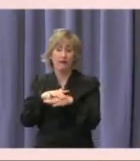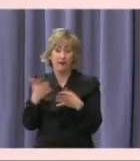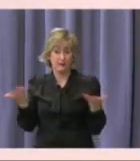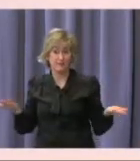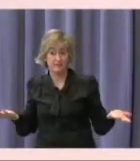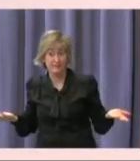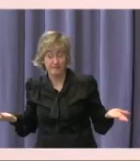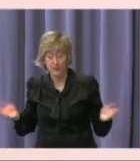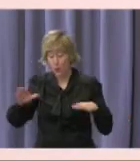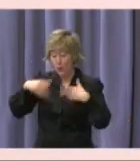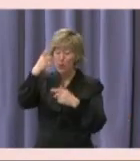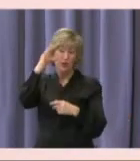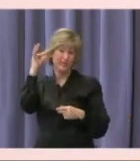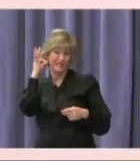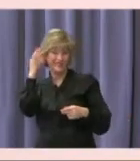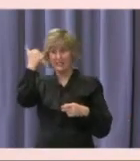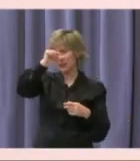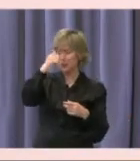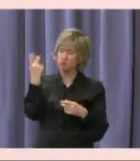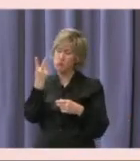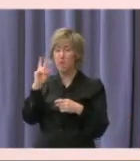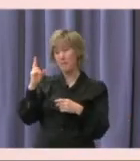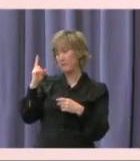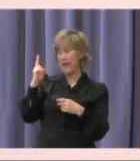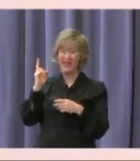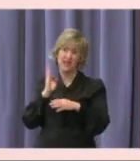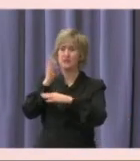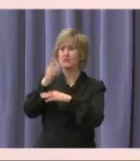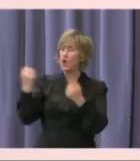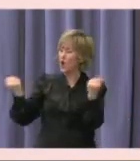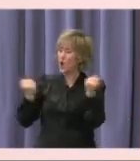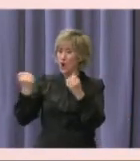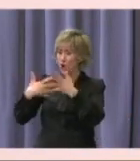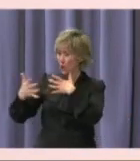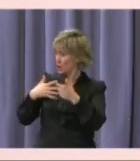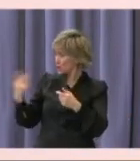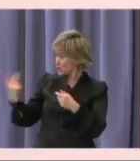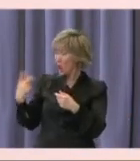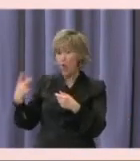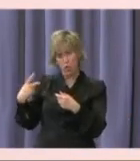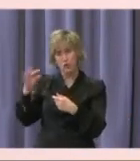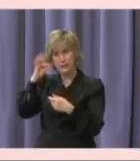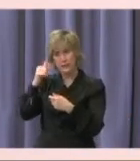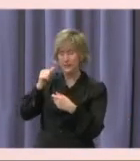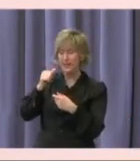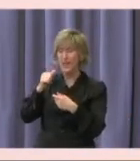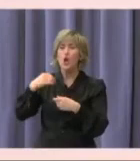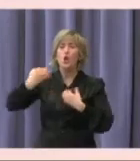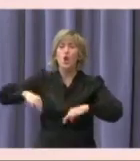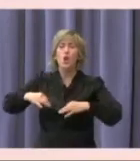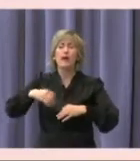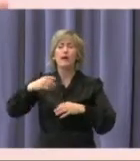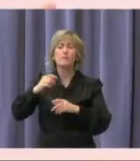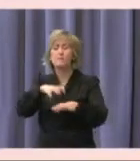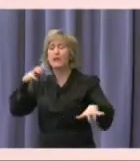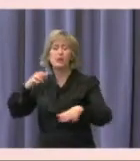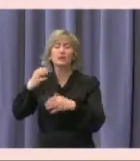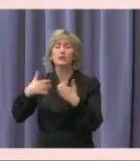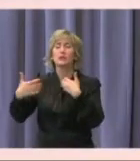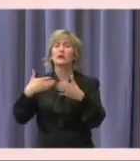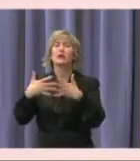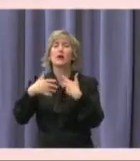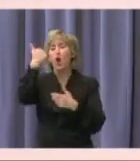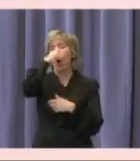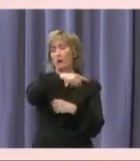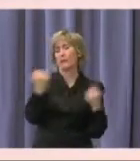Cuando un chico y una chica pareja saben conducir los dos, normalmente ¿quién conduce? El chico. Cuando va la chica, porque el chico ha bebido más de la